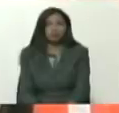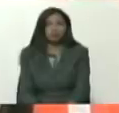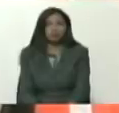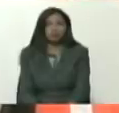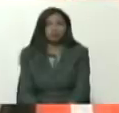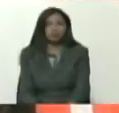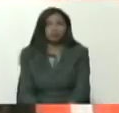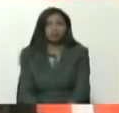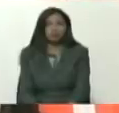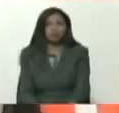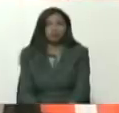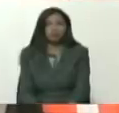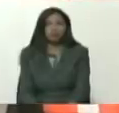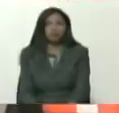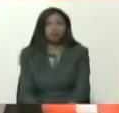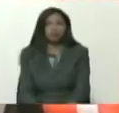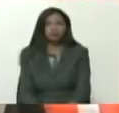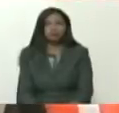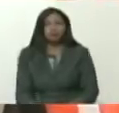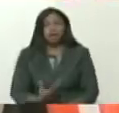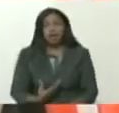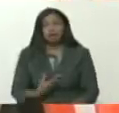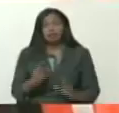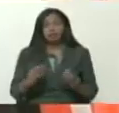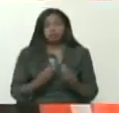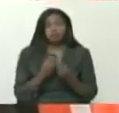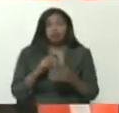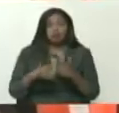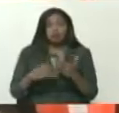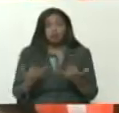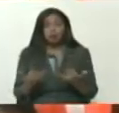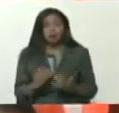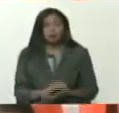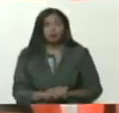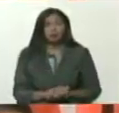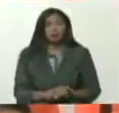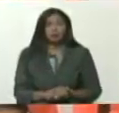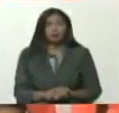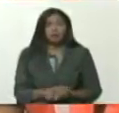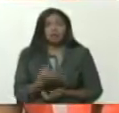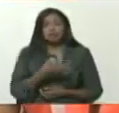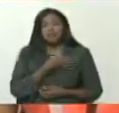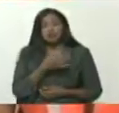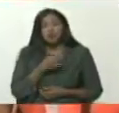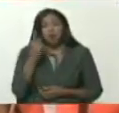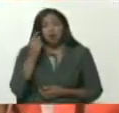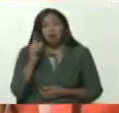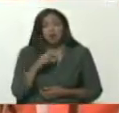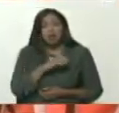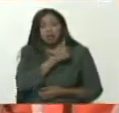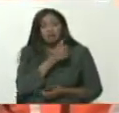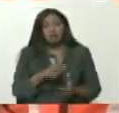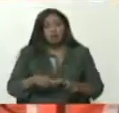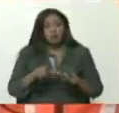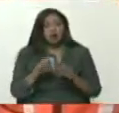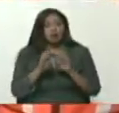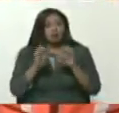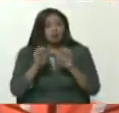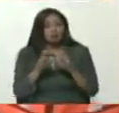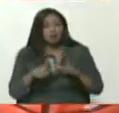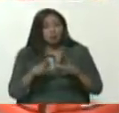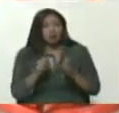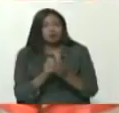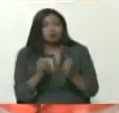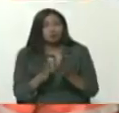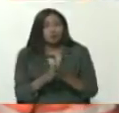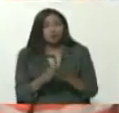el alcalde bolivariano, Marcelo Galvis. También nos acompaña la señora Carmen Castillo, que es la jefa de la zona educativa del Estado Anzoátegui